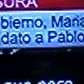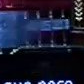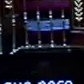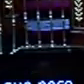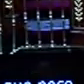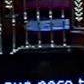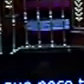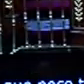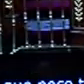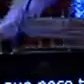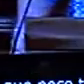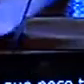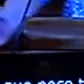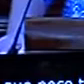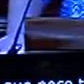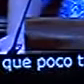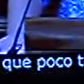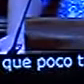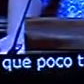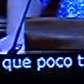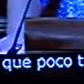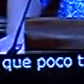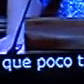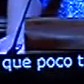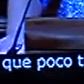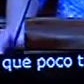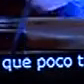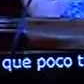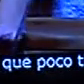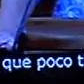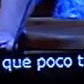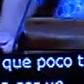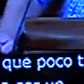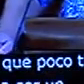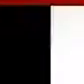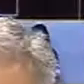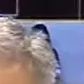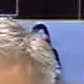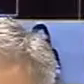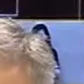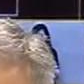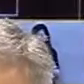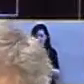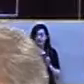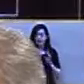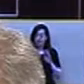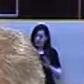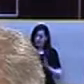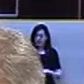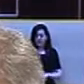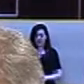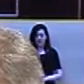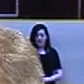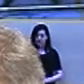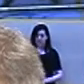apabullante es una cosa obvia y que esa realidad afecta en estos momentos de manera especial al partido popular es una cosa obvia una cosa absolutamente